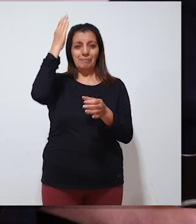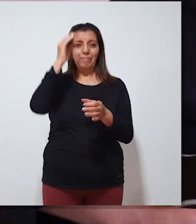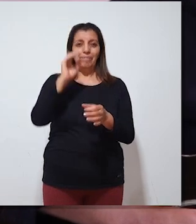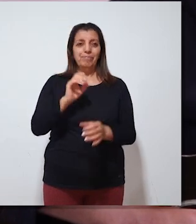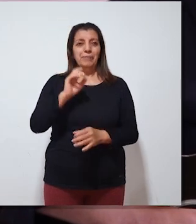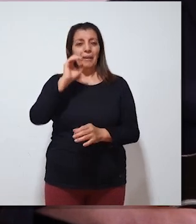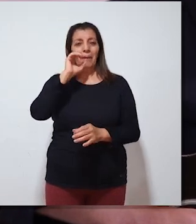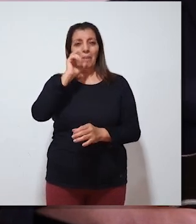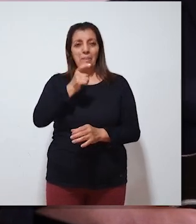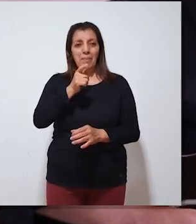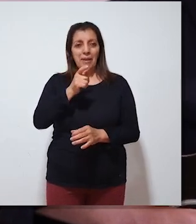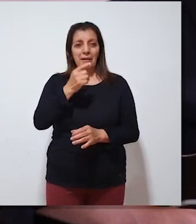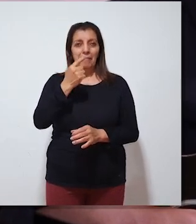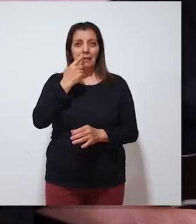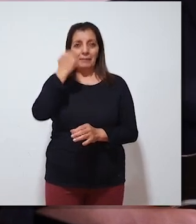alabamos, Señor.